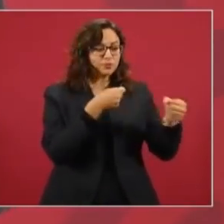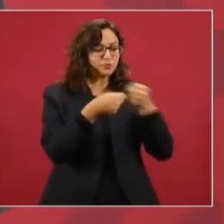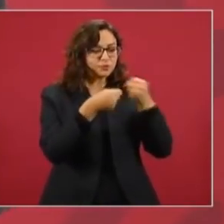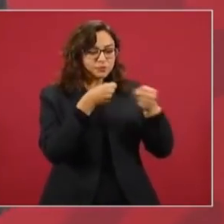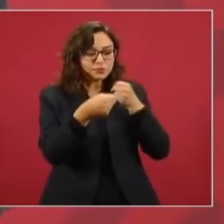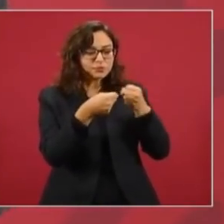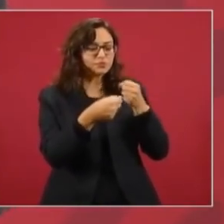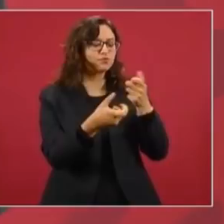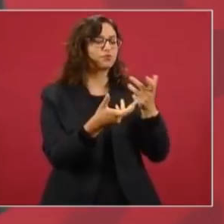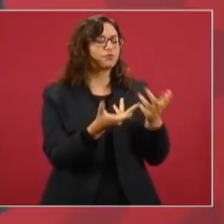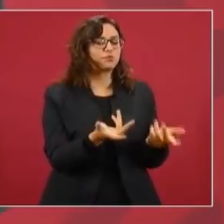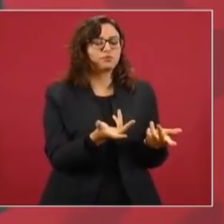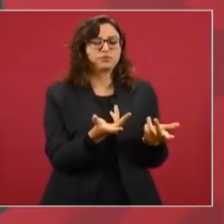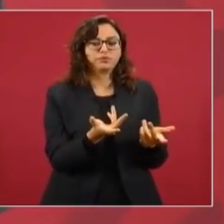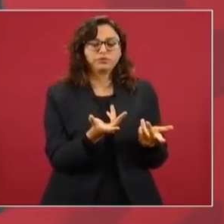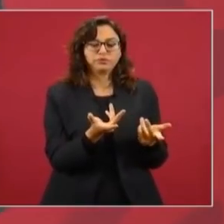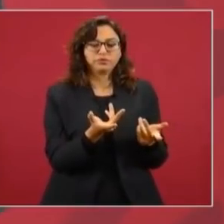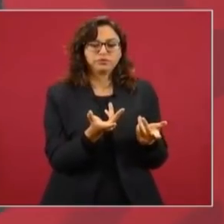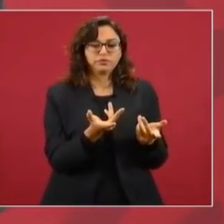periodistas,